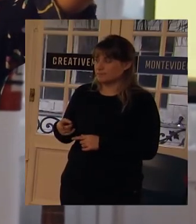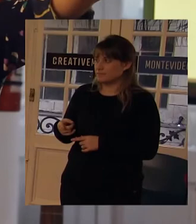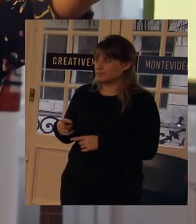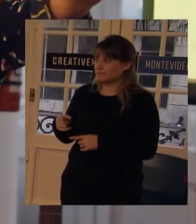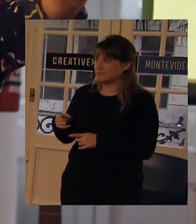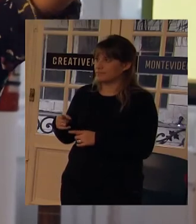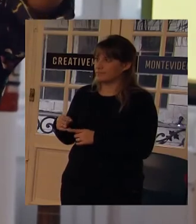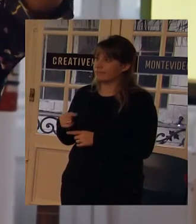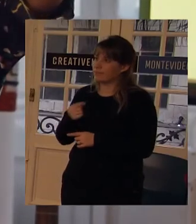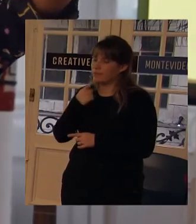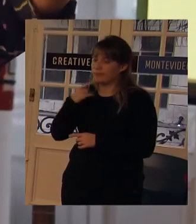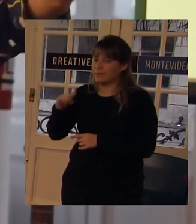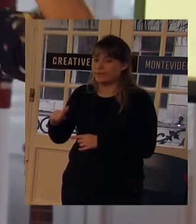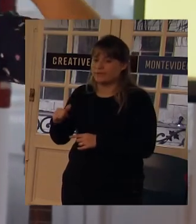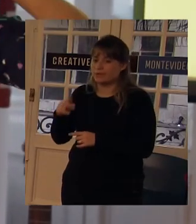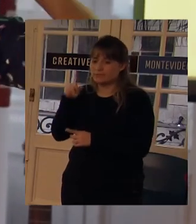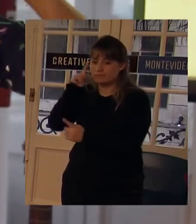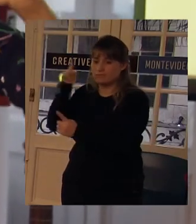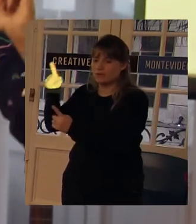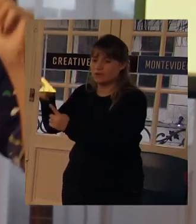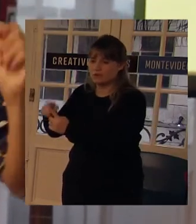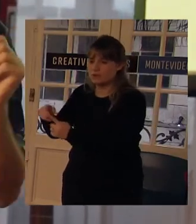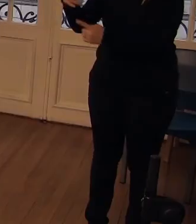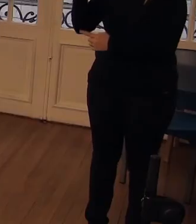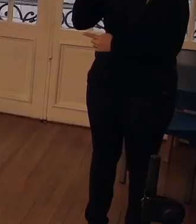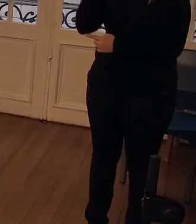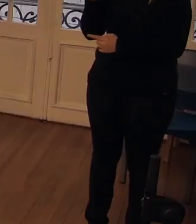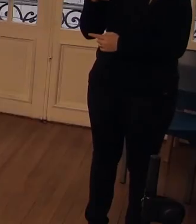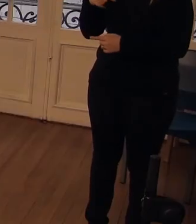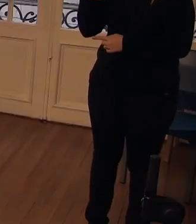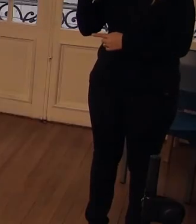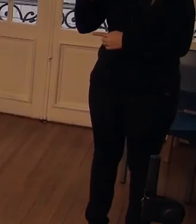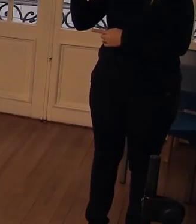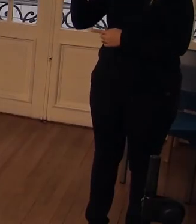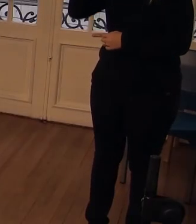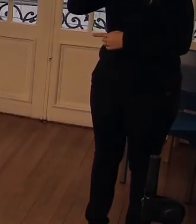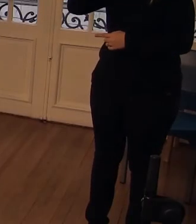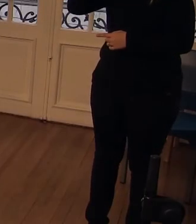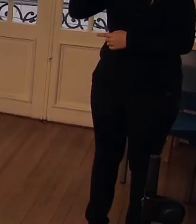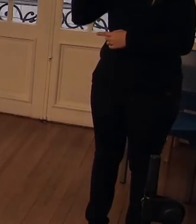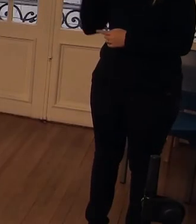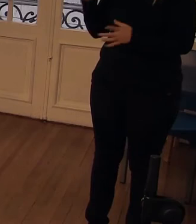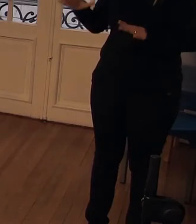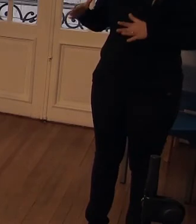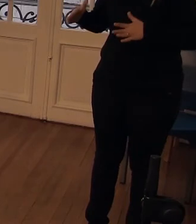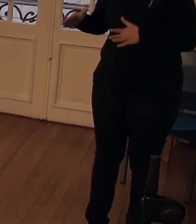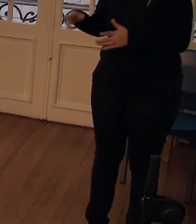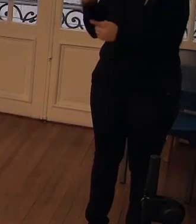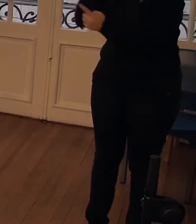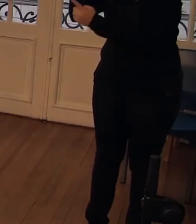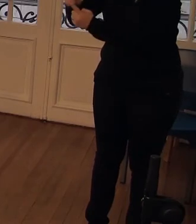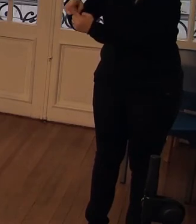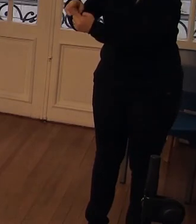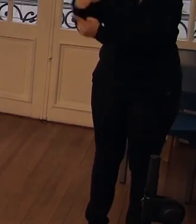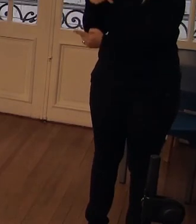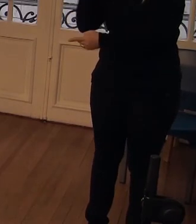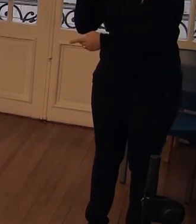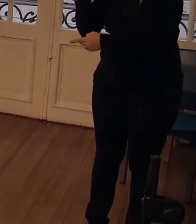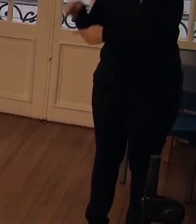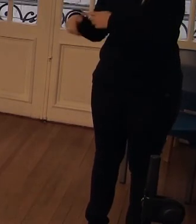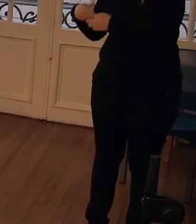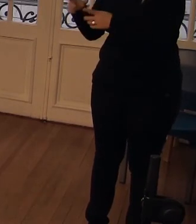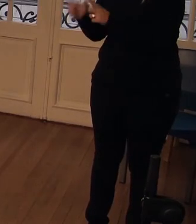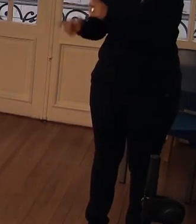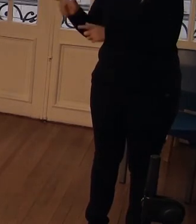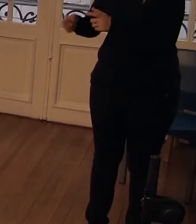del punto A al punto B, empezamos a definir cómo lo vamos a hacer. Y además, empezamos a